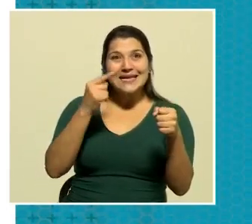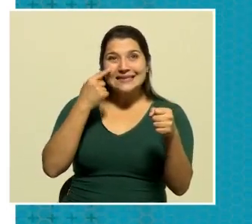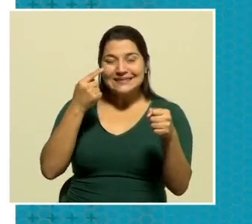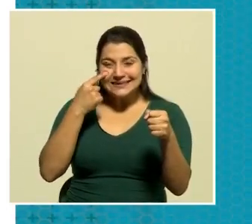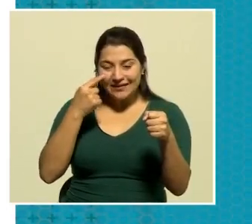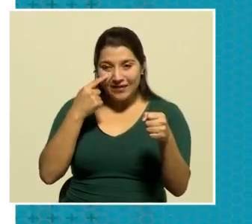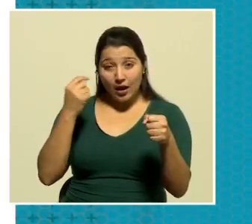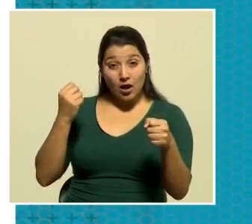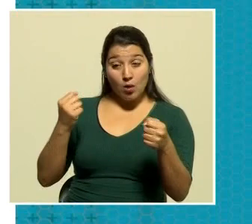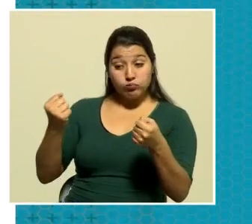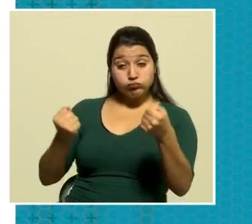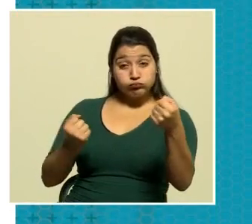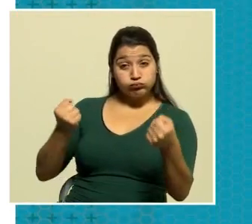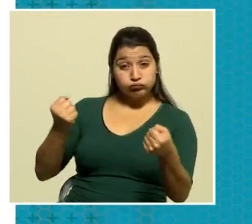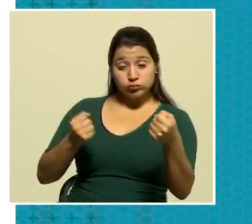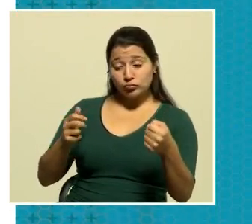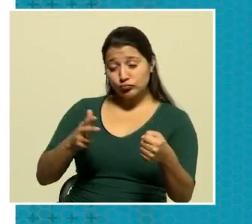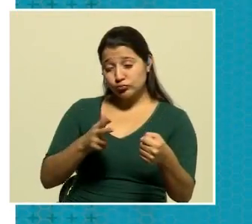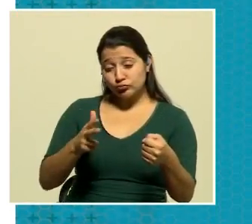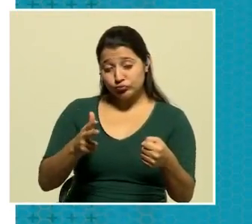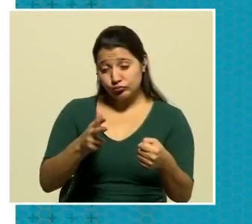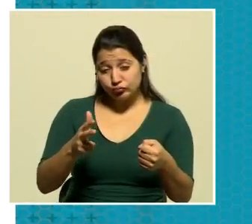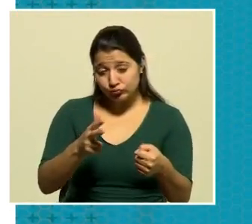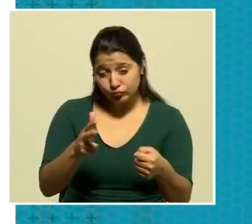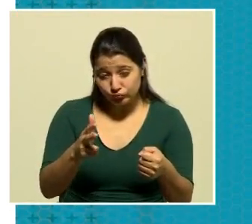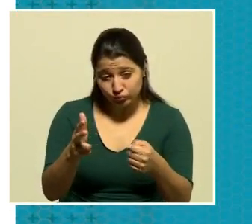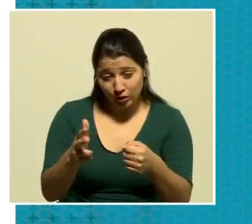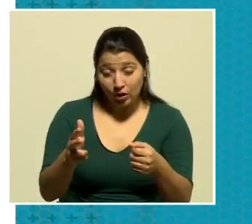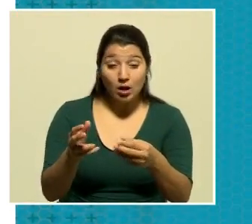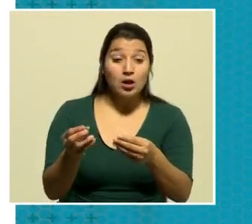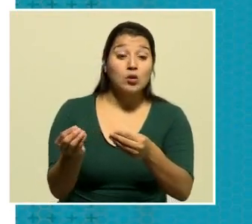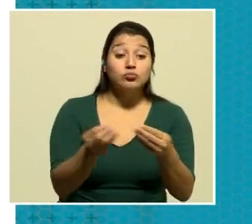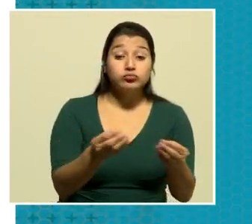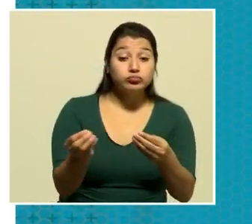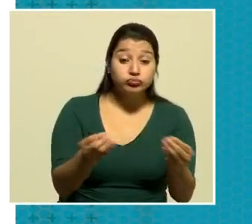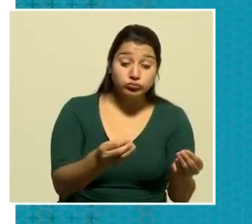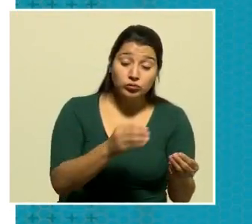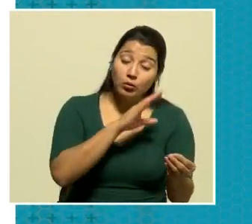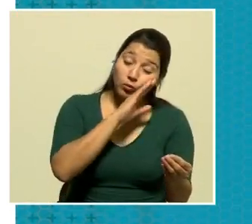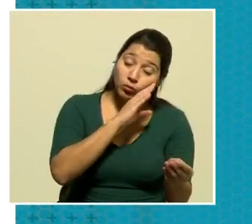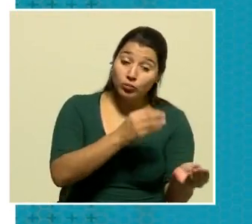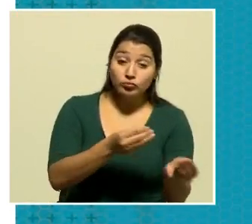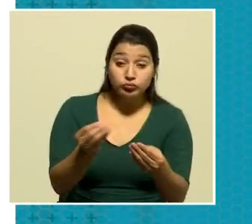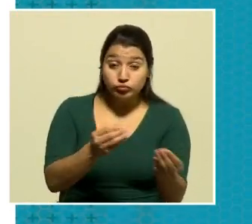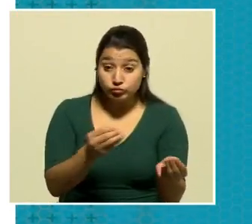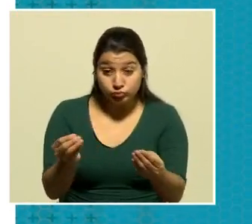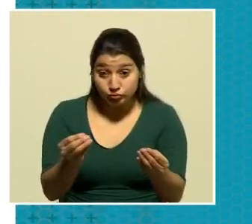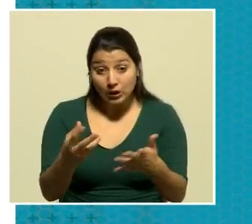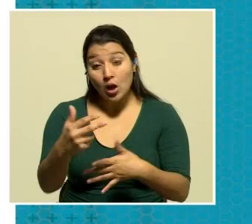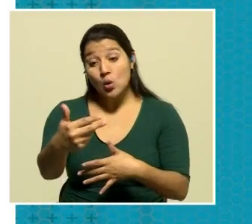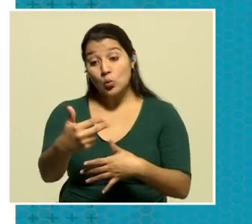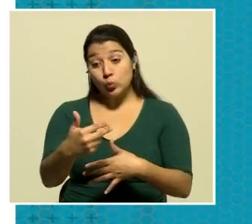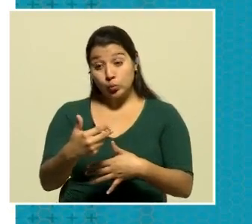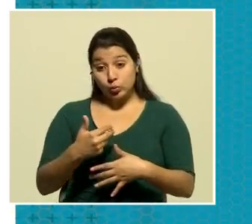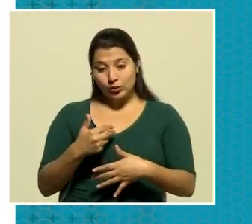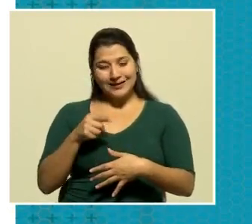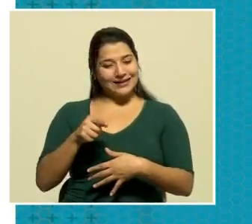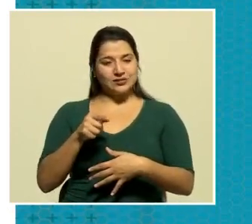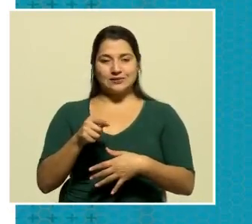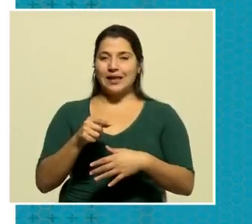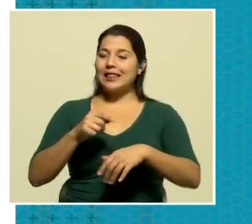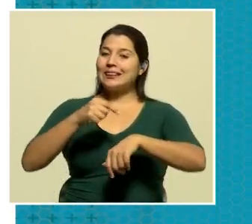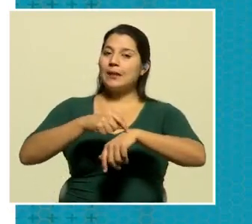deben cumplir con máximo 72 horas para ingresar al país, estar en el país y salir de nuestro país, o